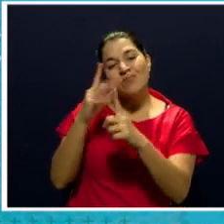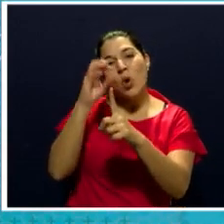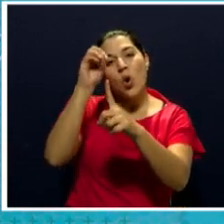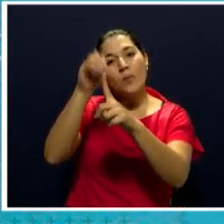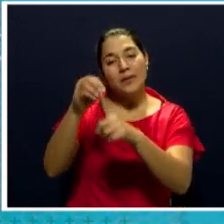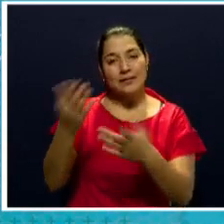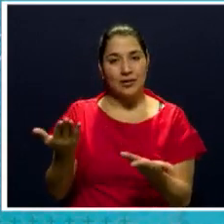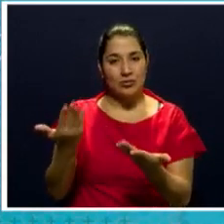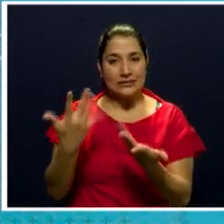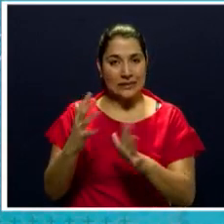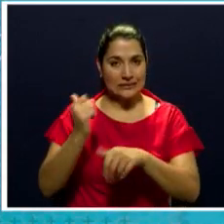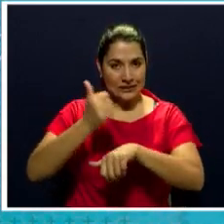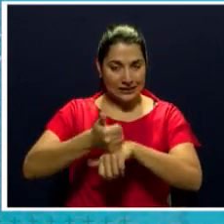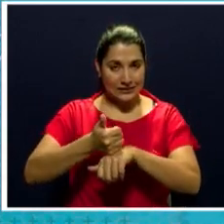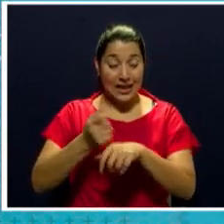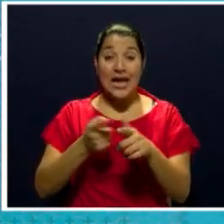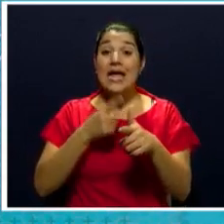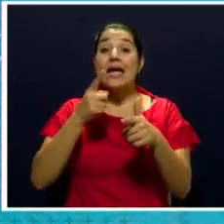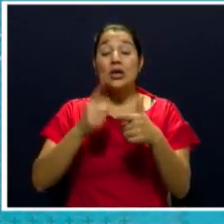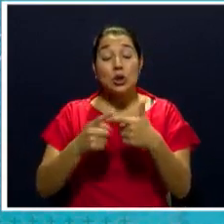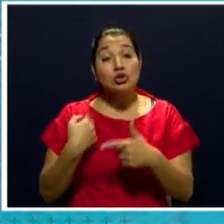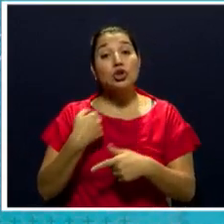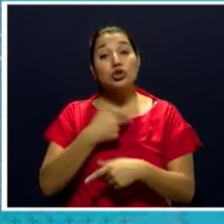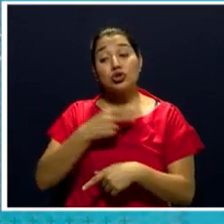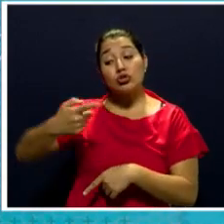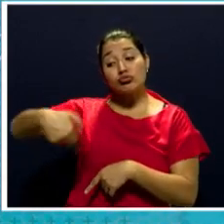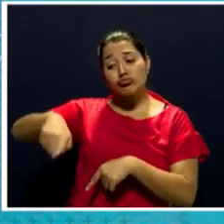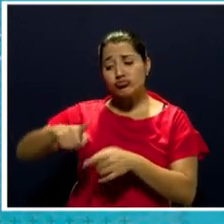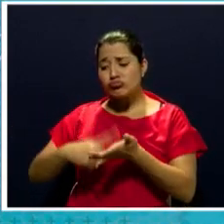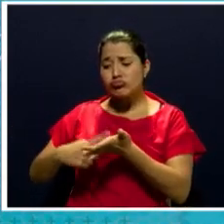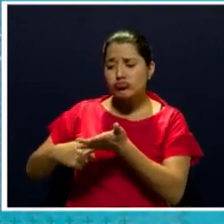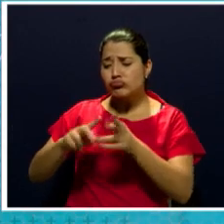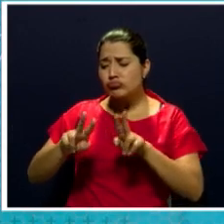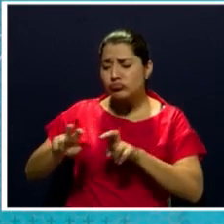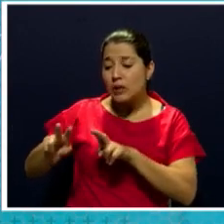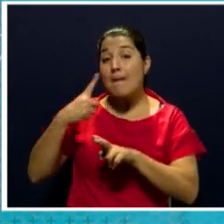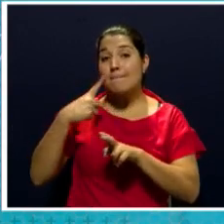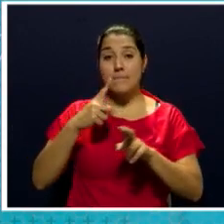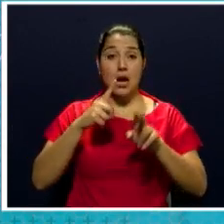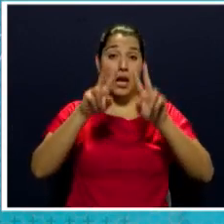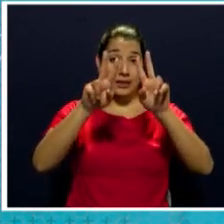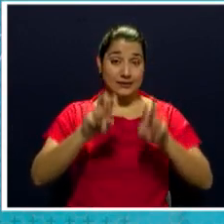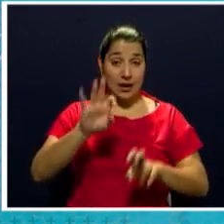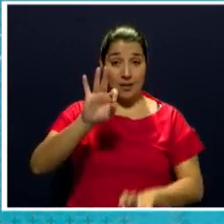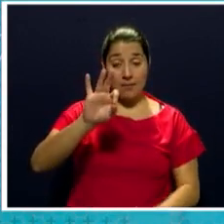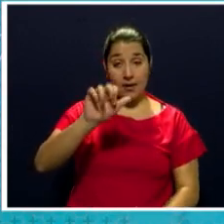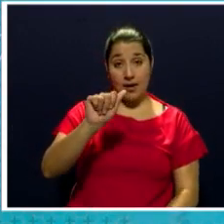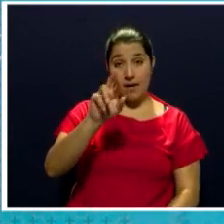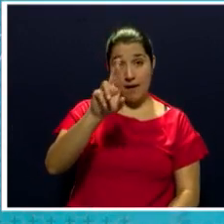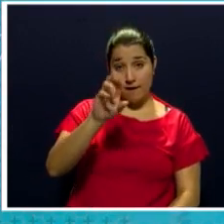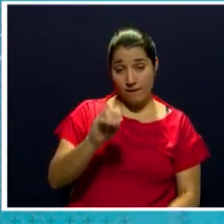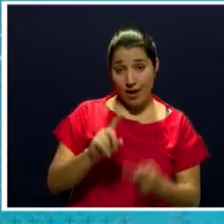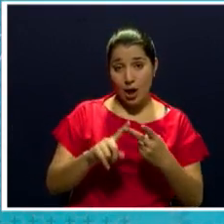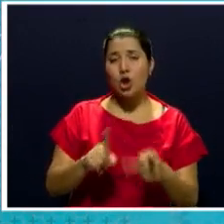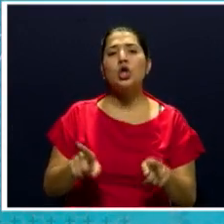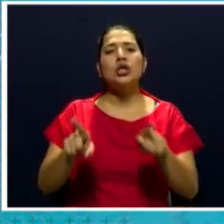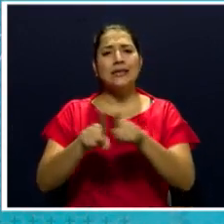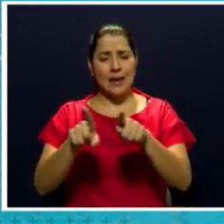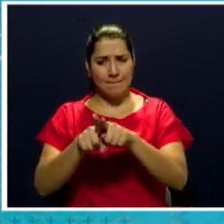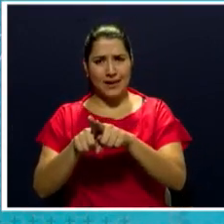curricular. De modo que hicimos este análisis no solamente para las pruebas FARO, sino también para las pruebas de especialidades técnicas, de la